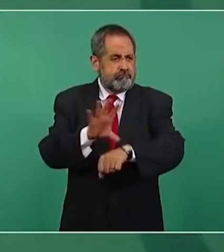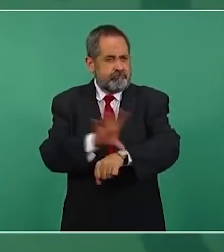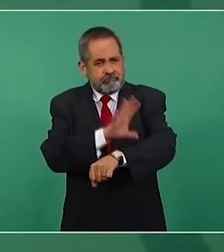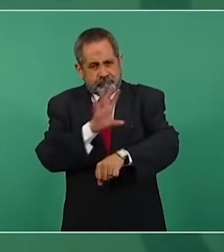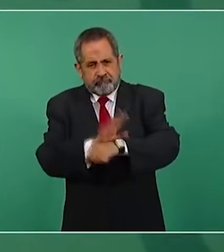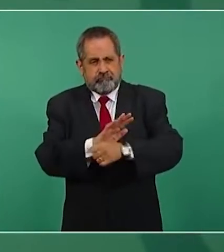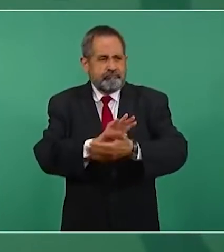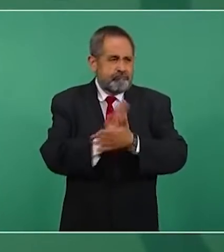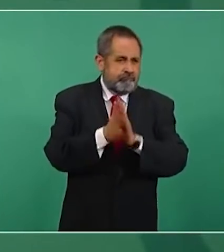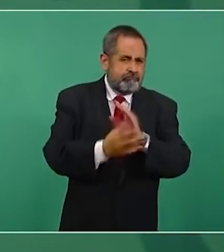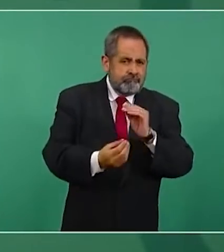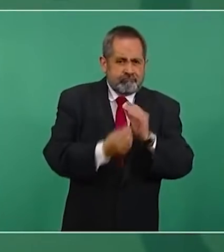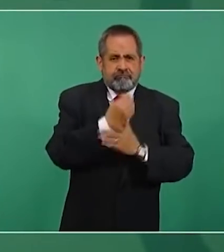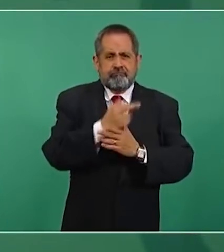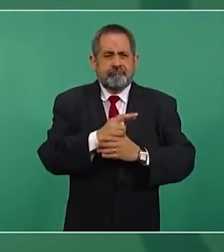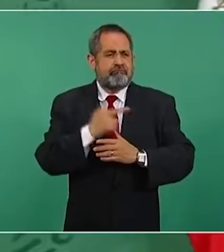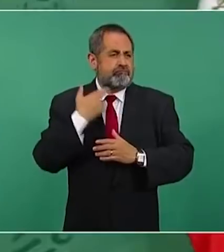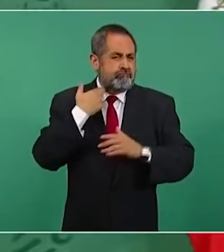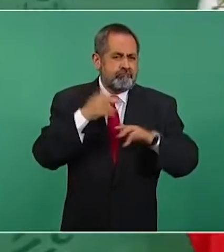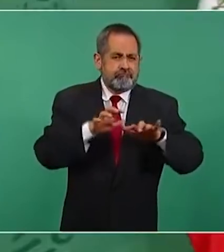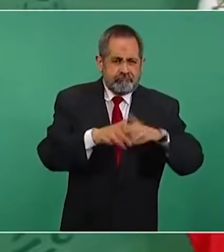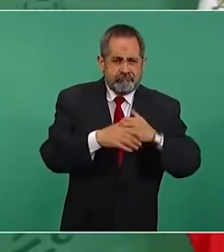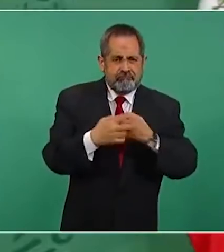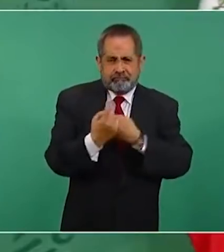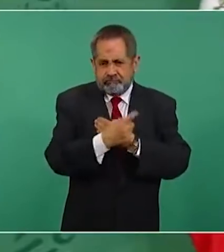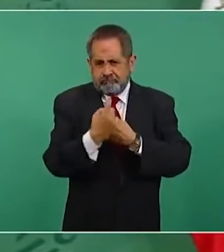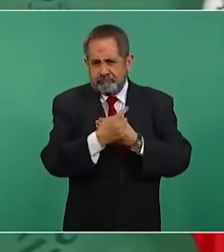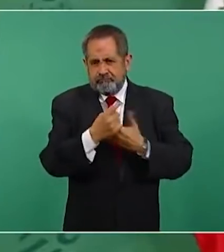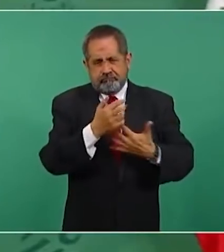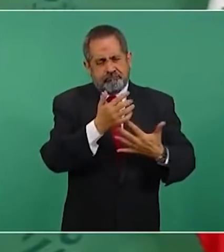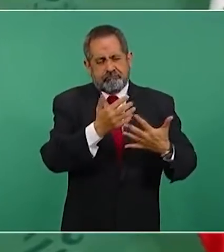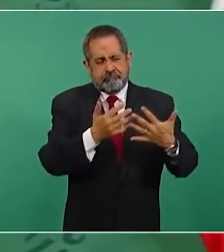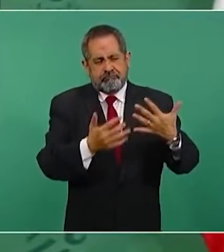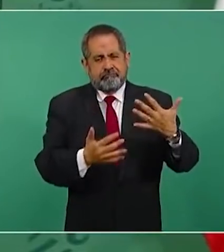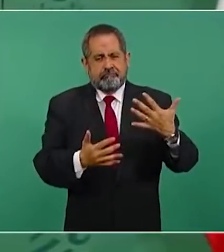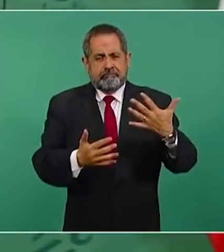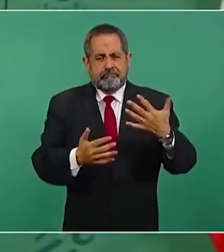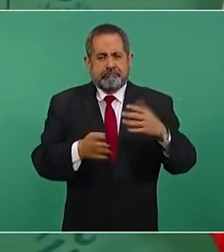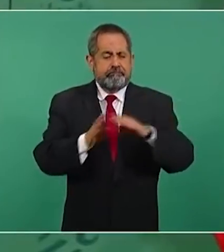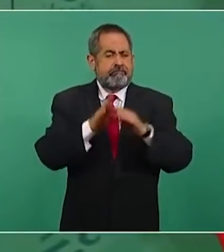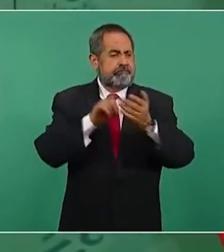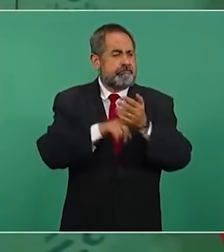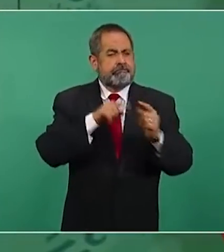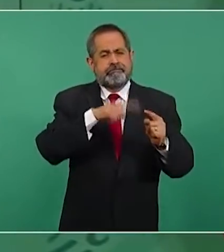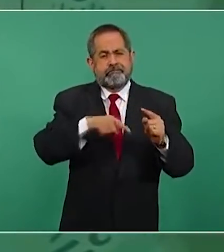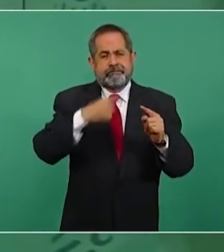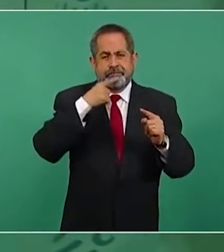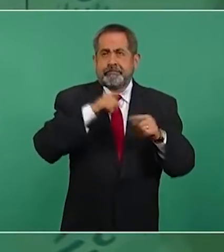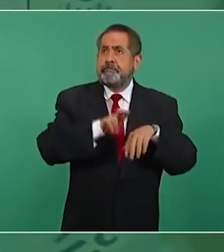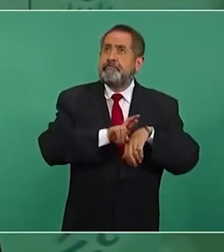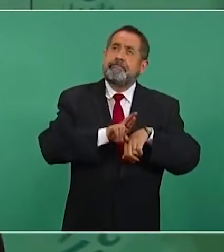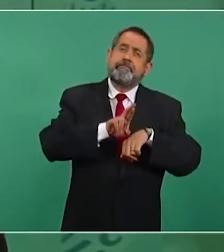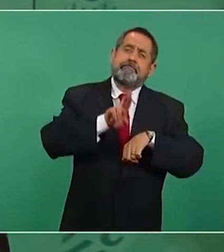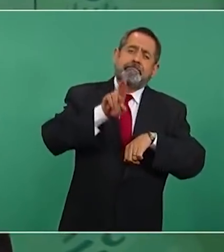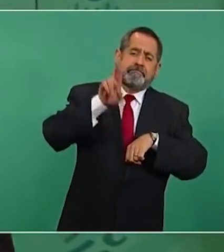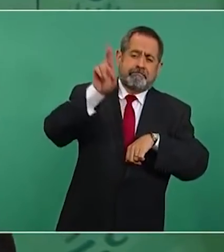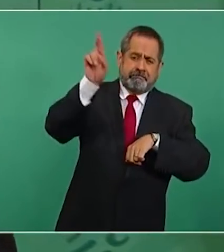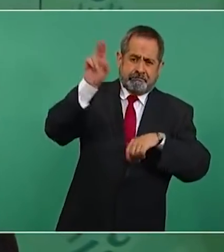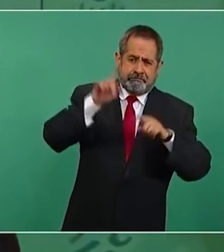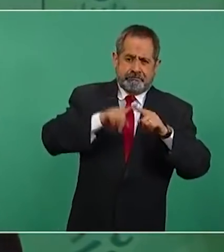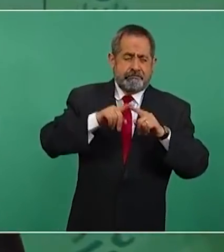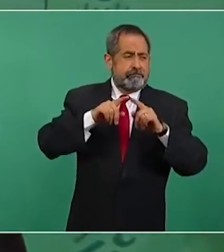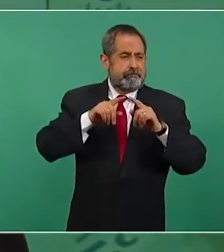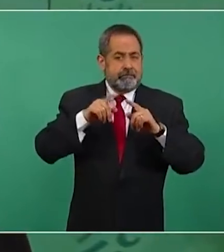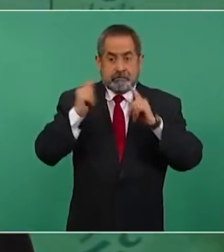automatización de la robótica de los que van al espacio como